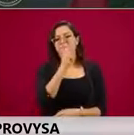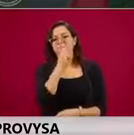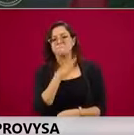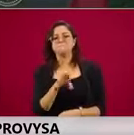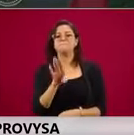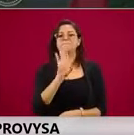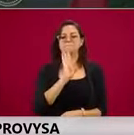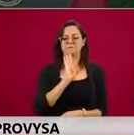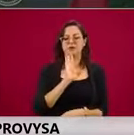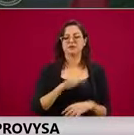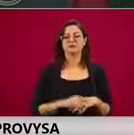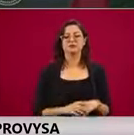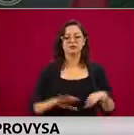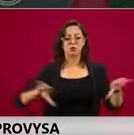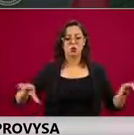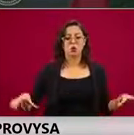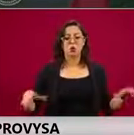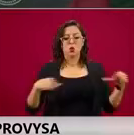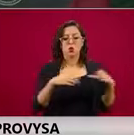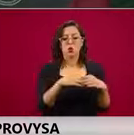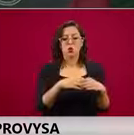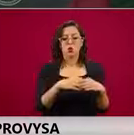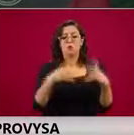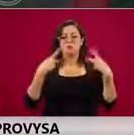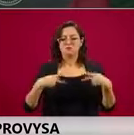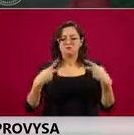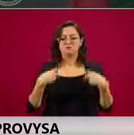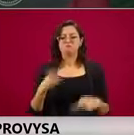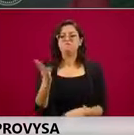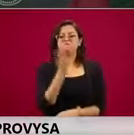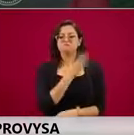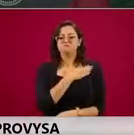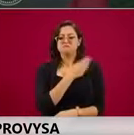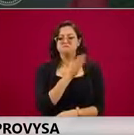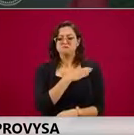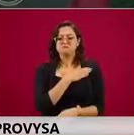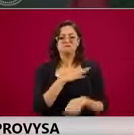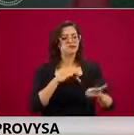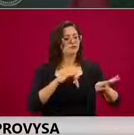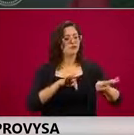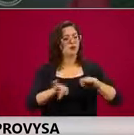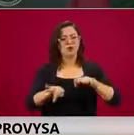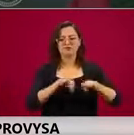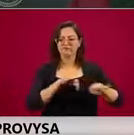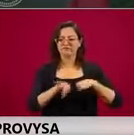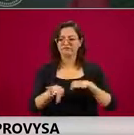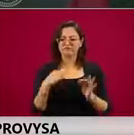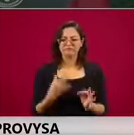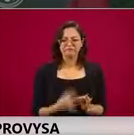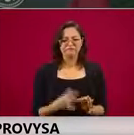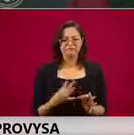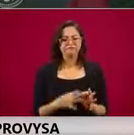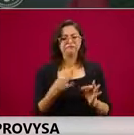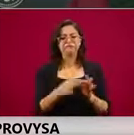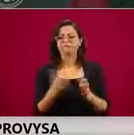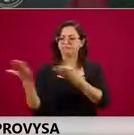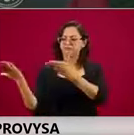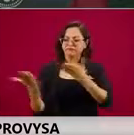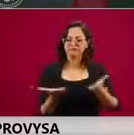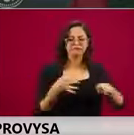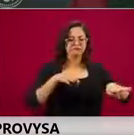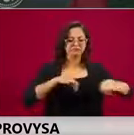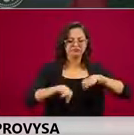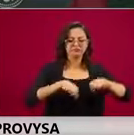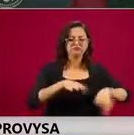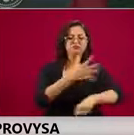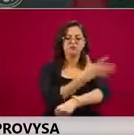por ejemplo, Maduro. Maduro, de este encuentro y de este discurso. De este discurso. Se aleja, sin lugar a dudas,